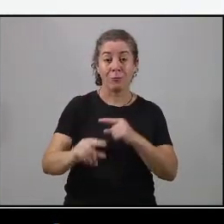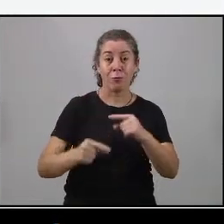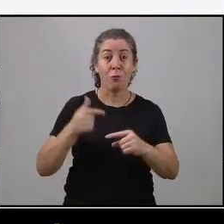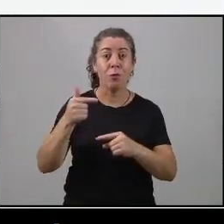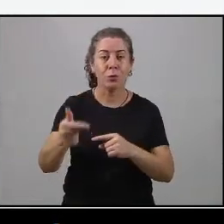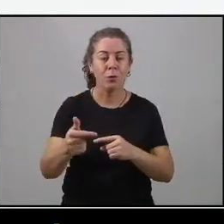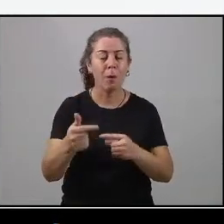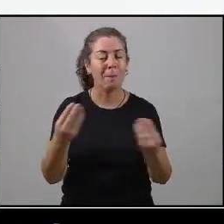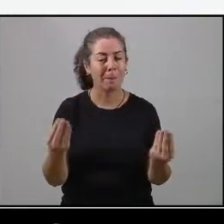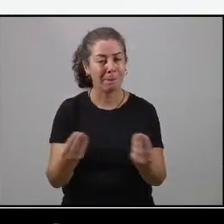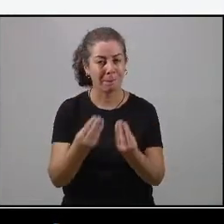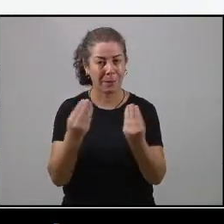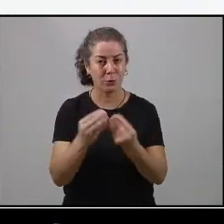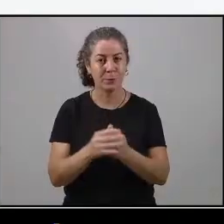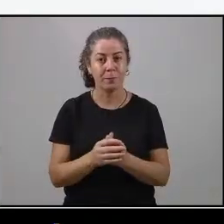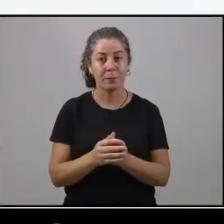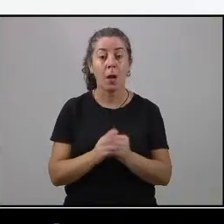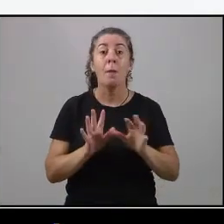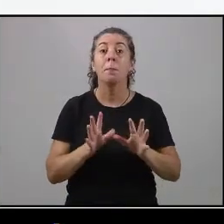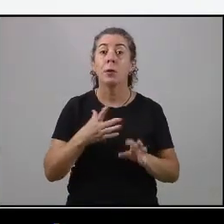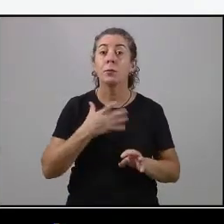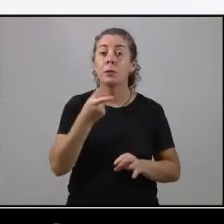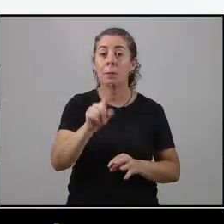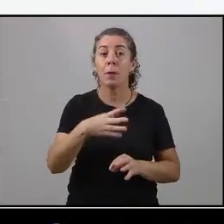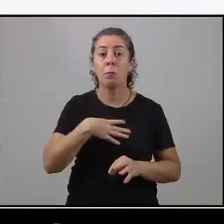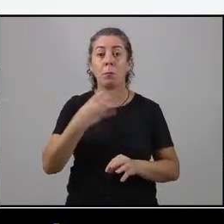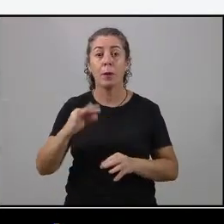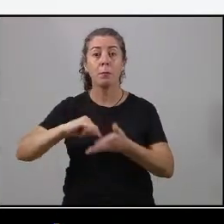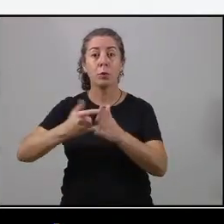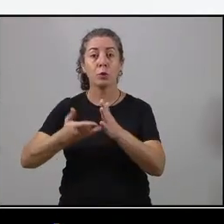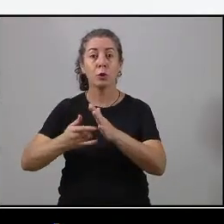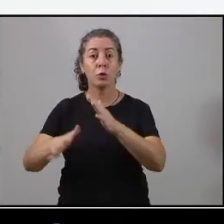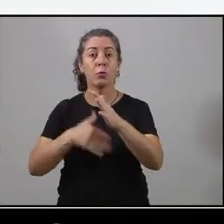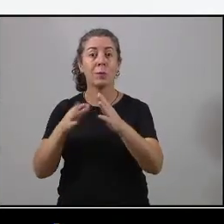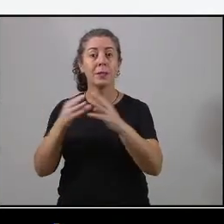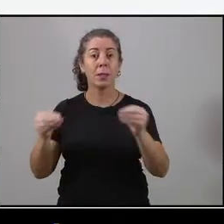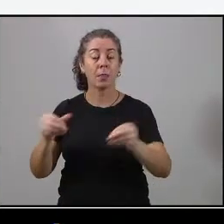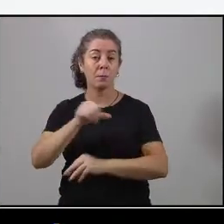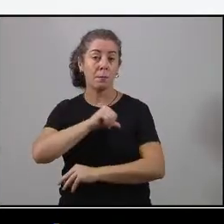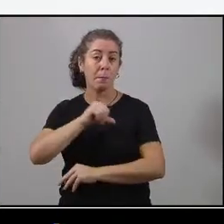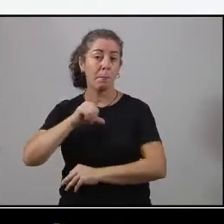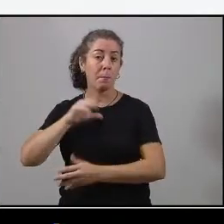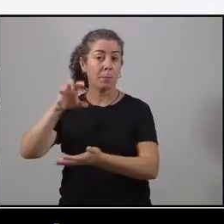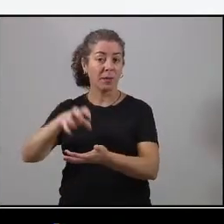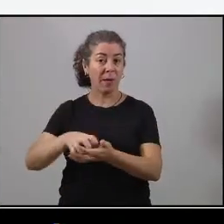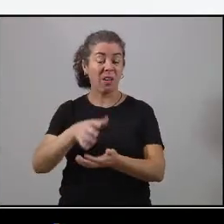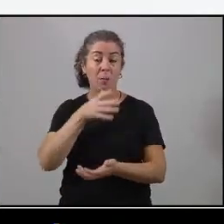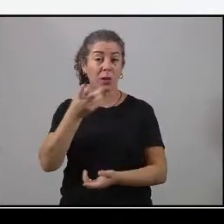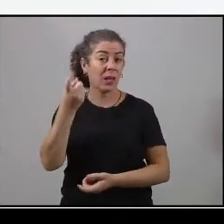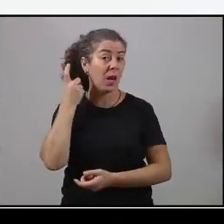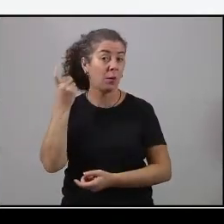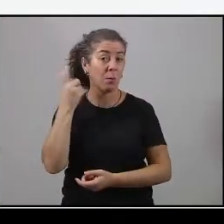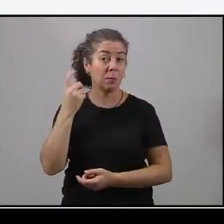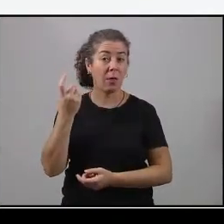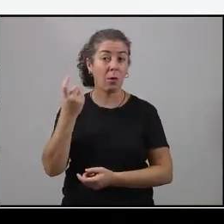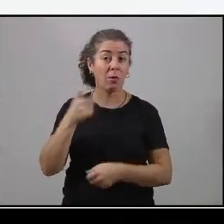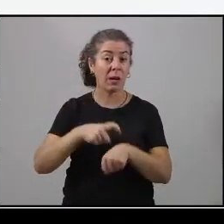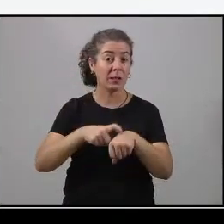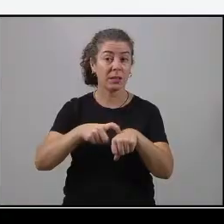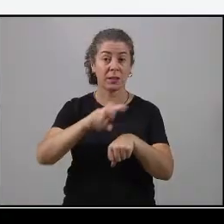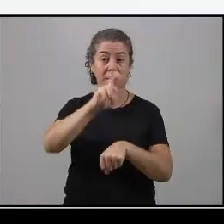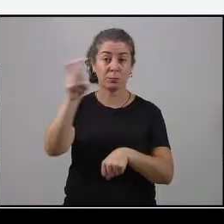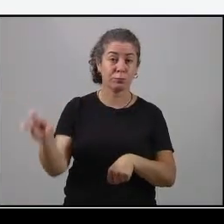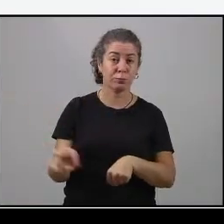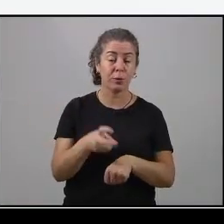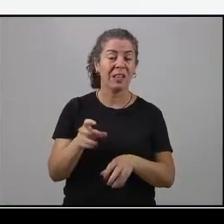futuro y que es perfectamente compatible con tener proyectos de universidades privadas, porque el alumnado es muy variado y seguro que